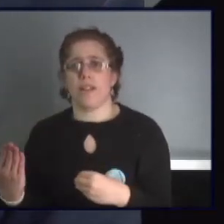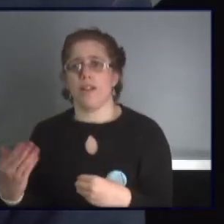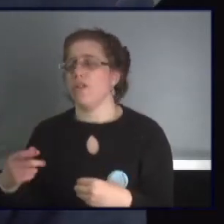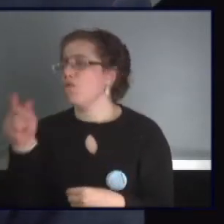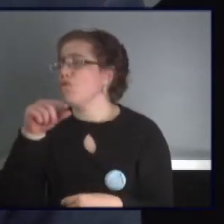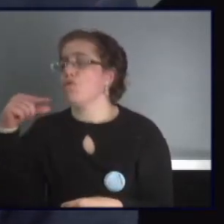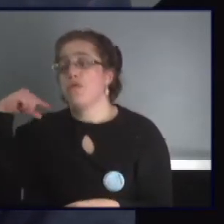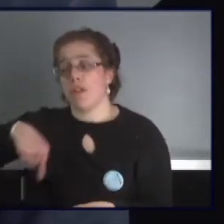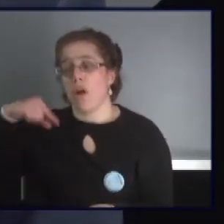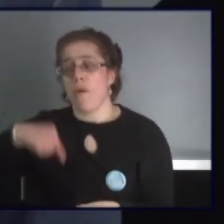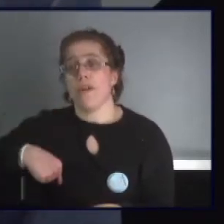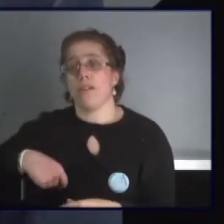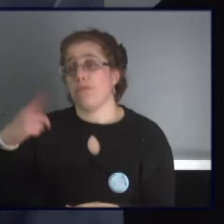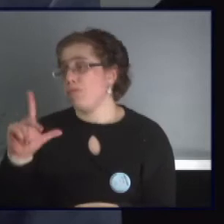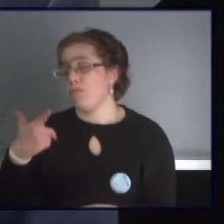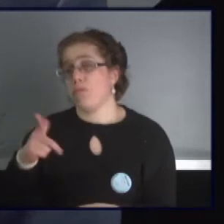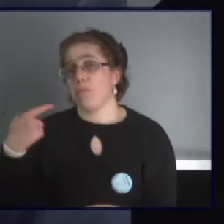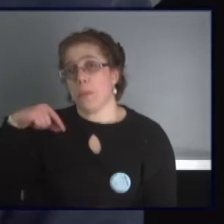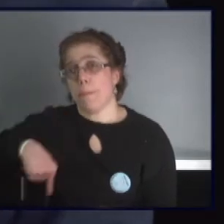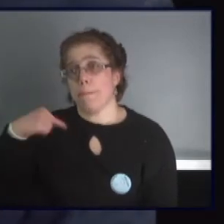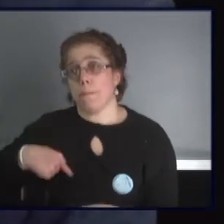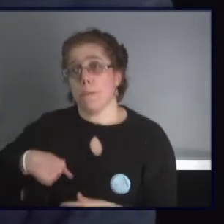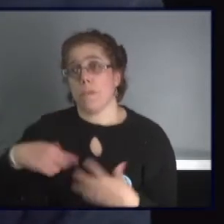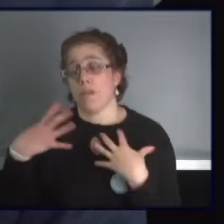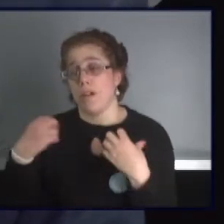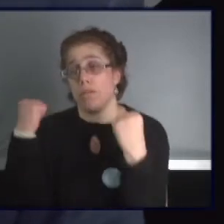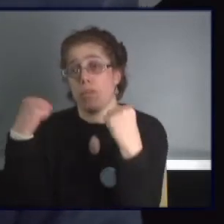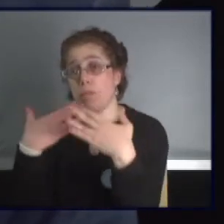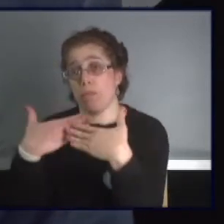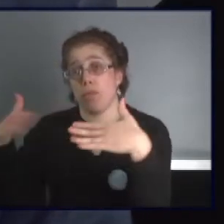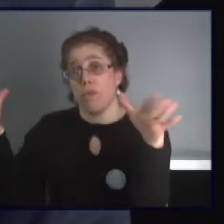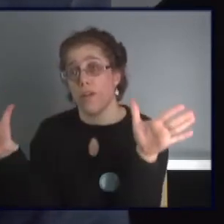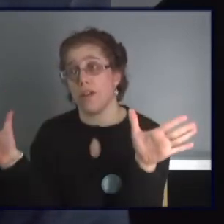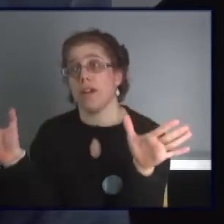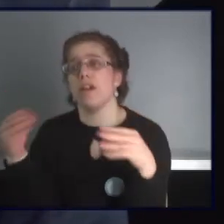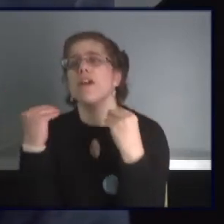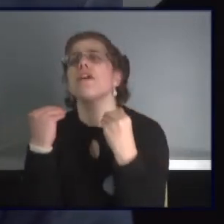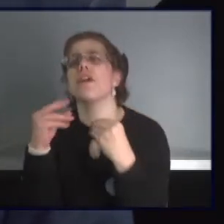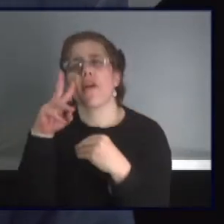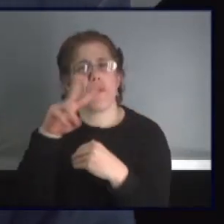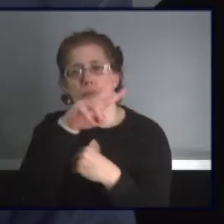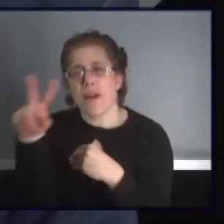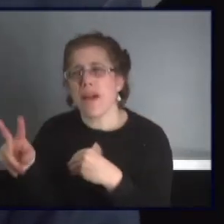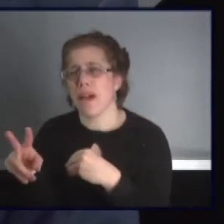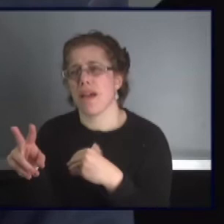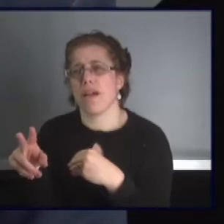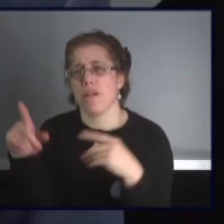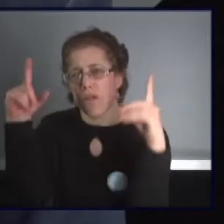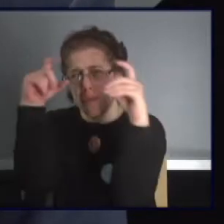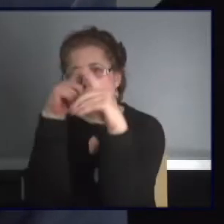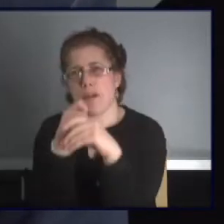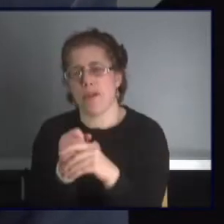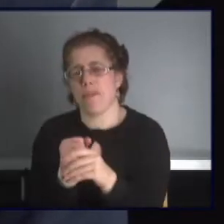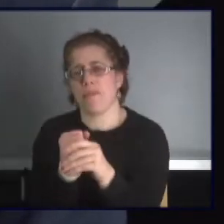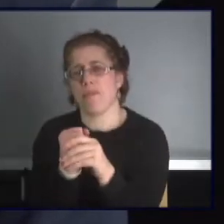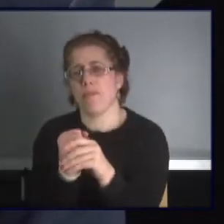que más lo necesita el tema de la salud pública que ve al respecto y cómo se